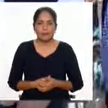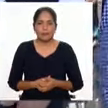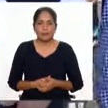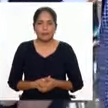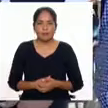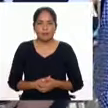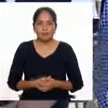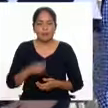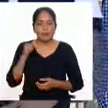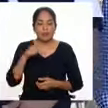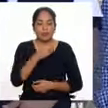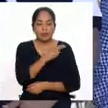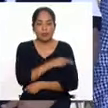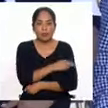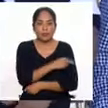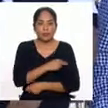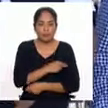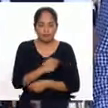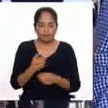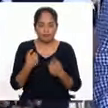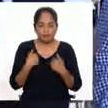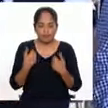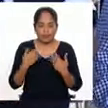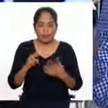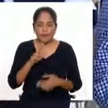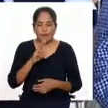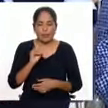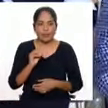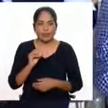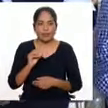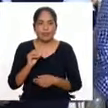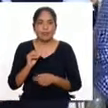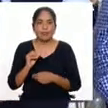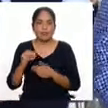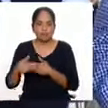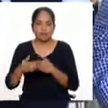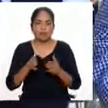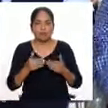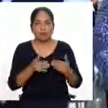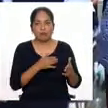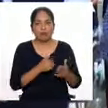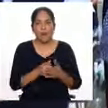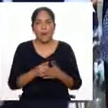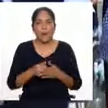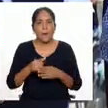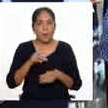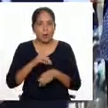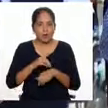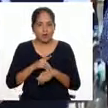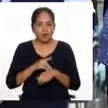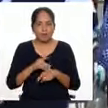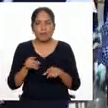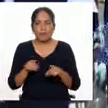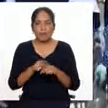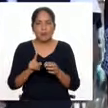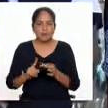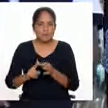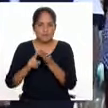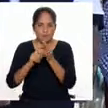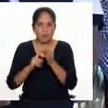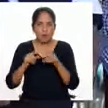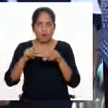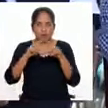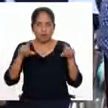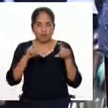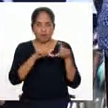Este hospital cuenta con 20 consultorios médicos y pondremos las especialidades que ya